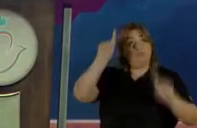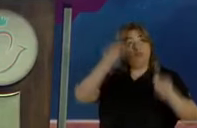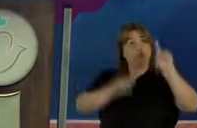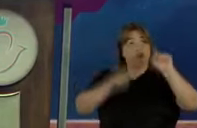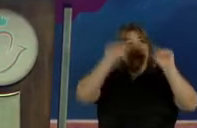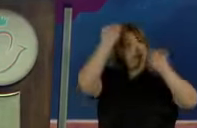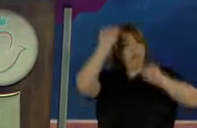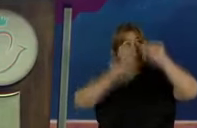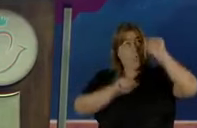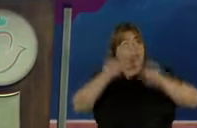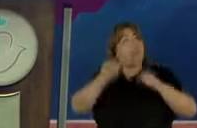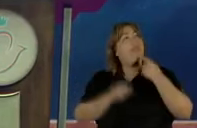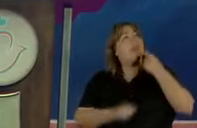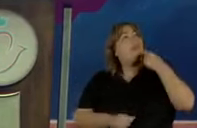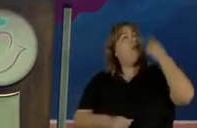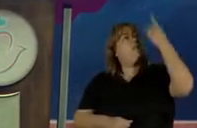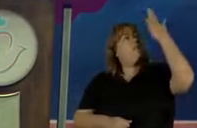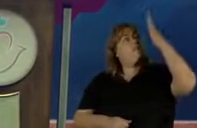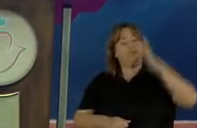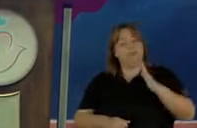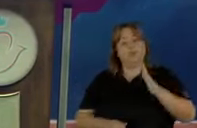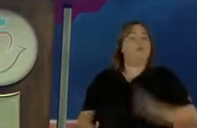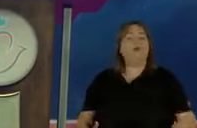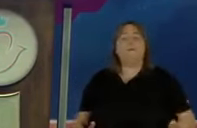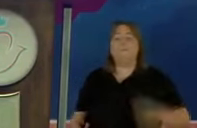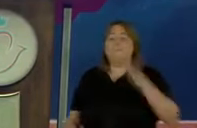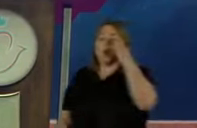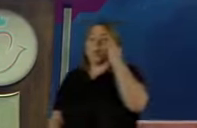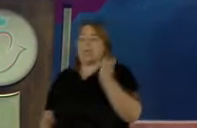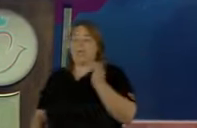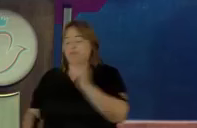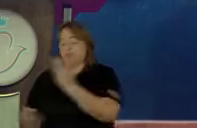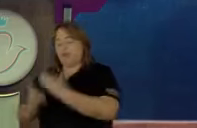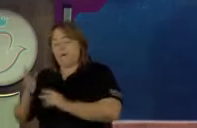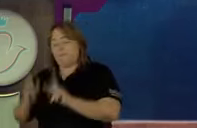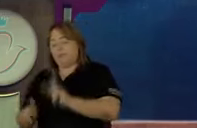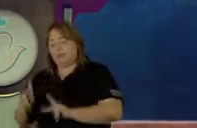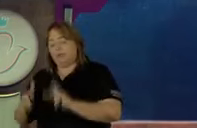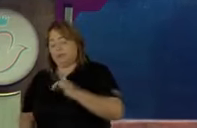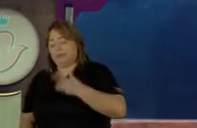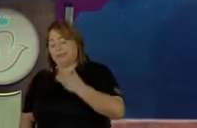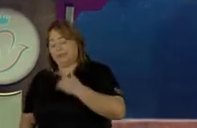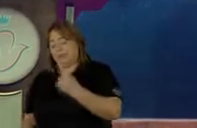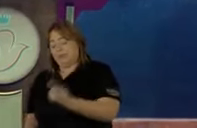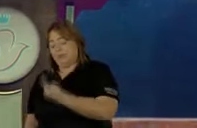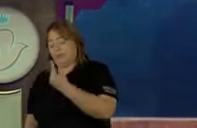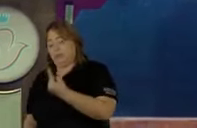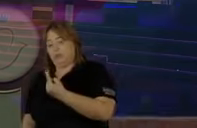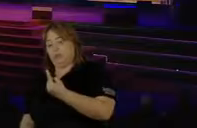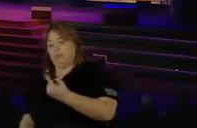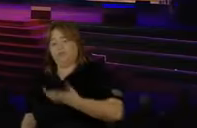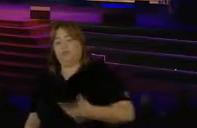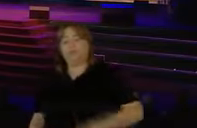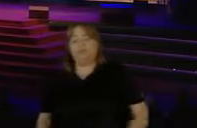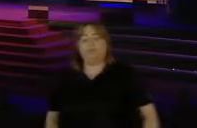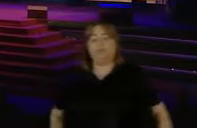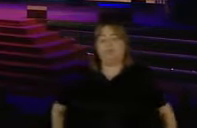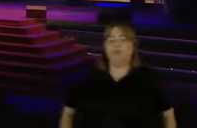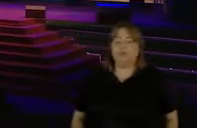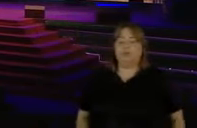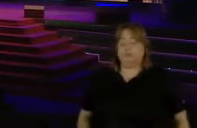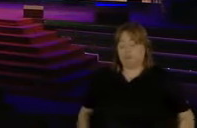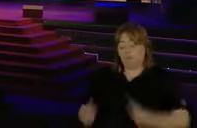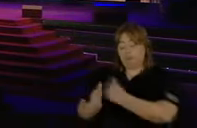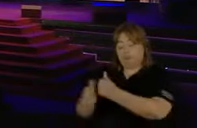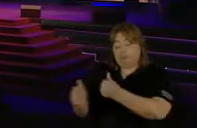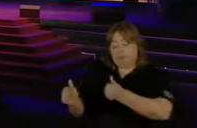qué dio esto. Porque hay gente que se ha sentido sola. Hay gente que se ha mismo se ha